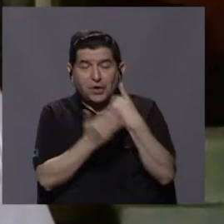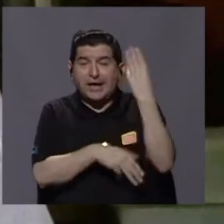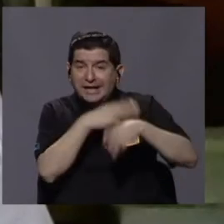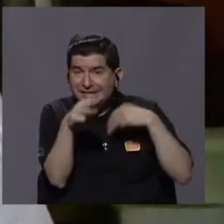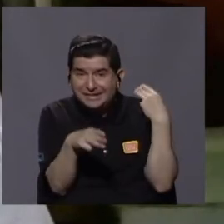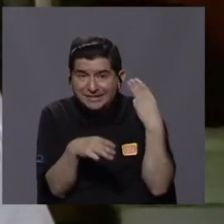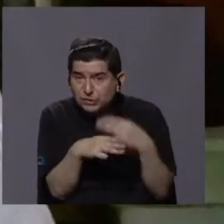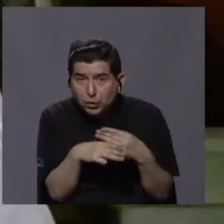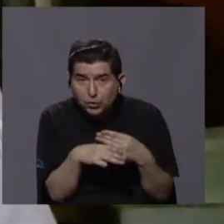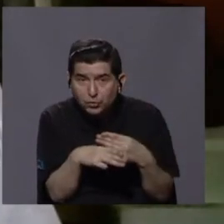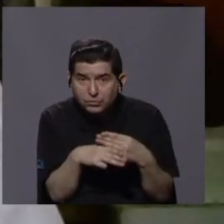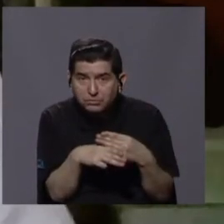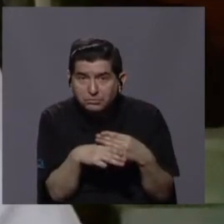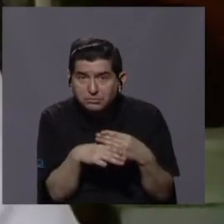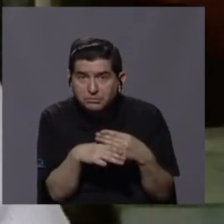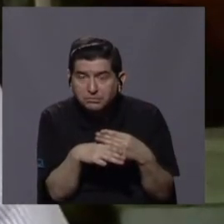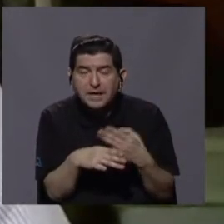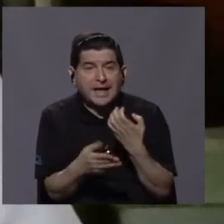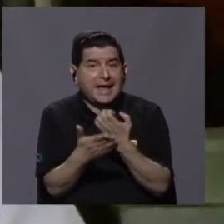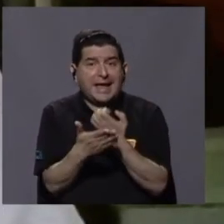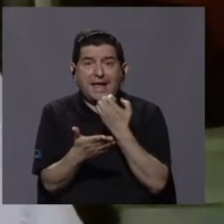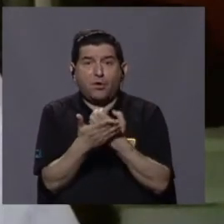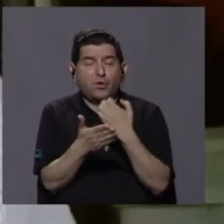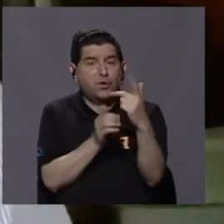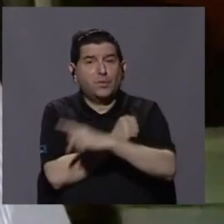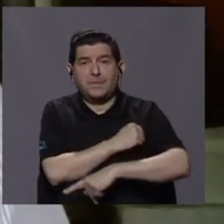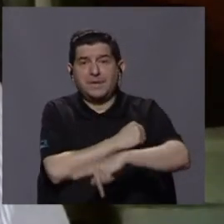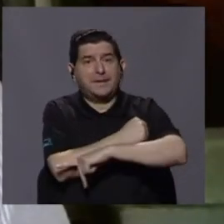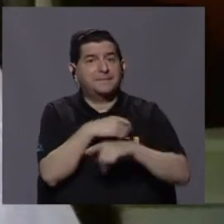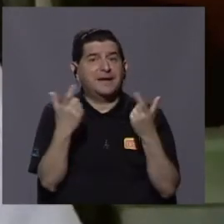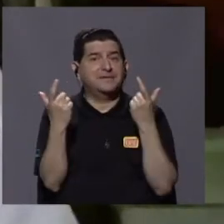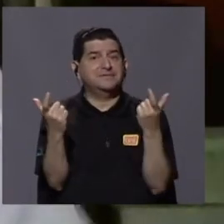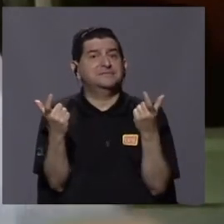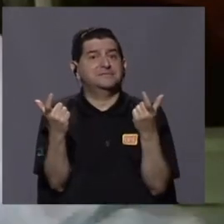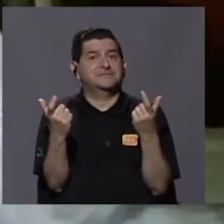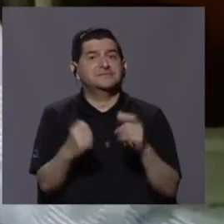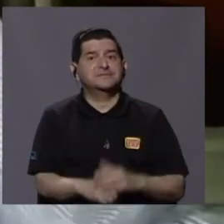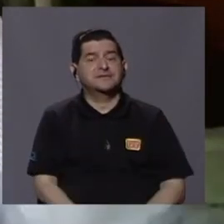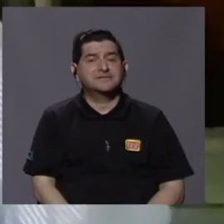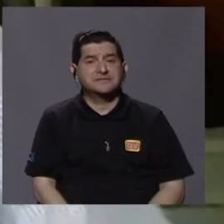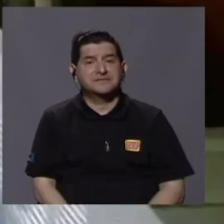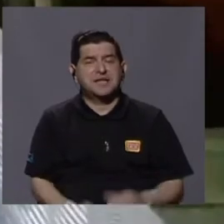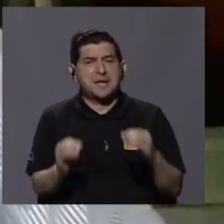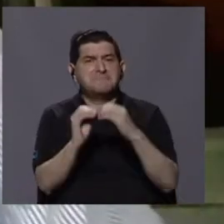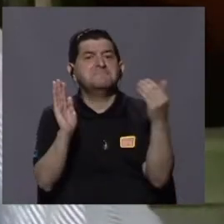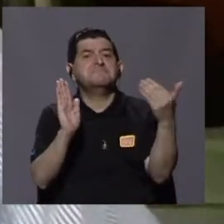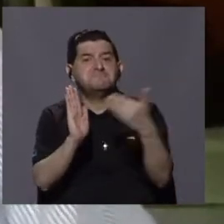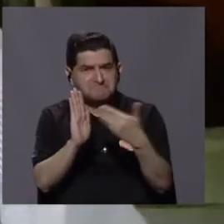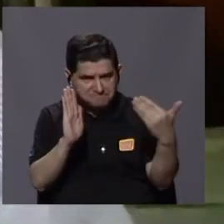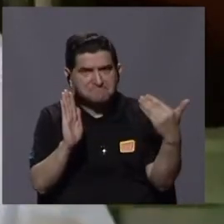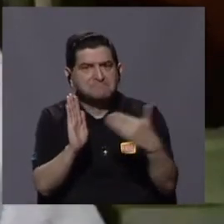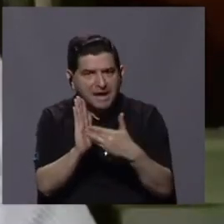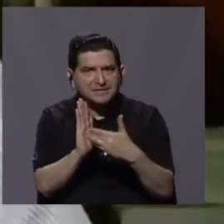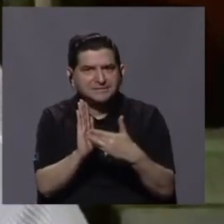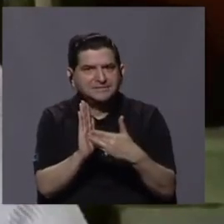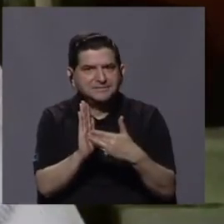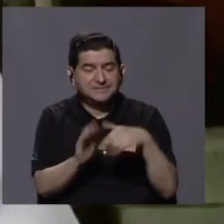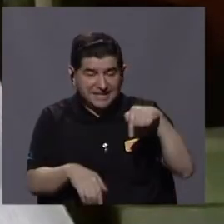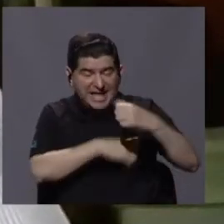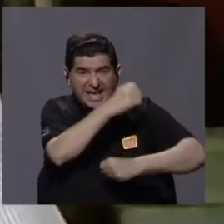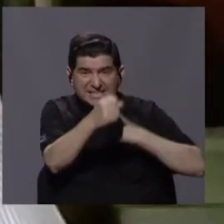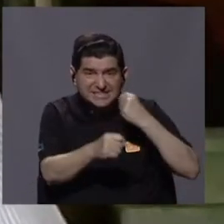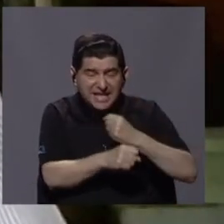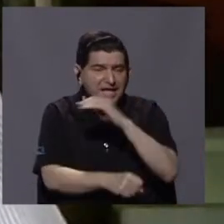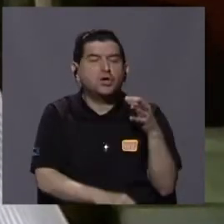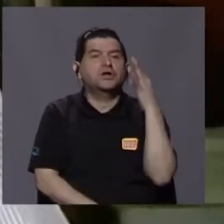mundo la economía de los países ricos va a ser la más golpeada en este año